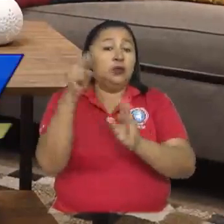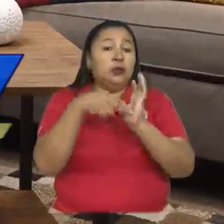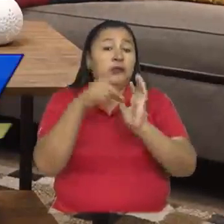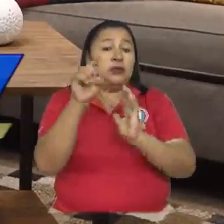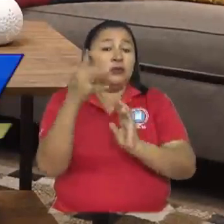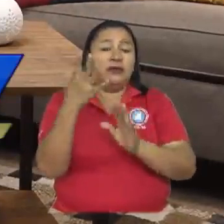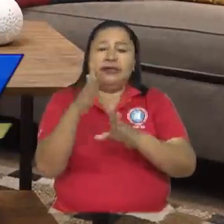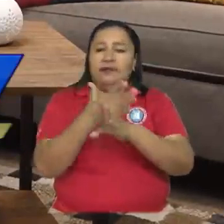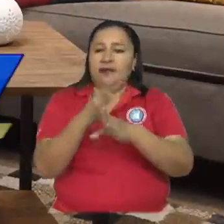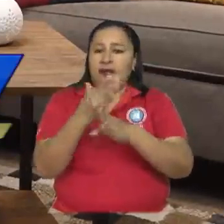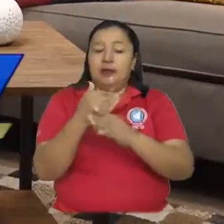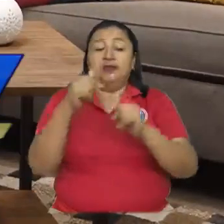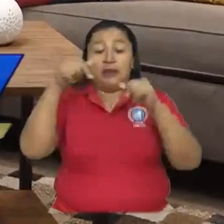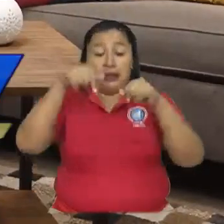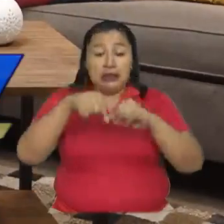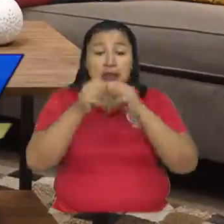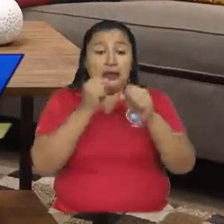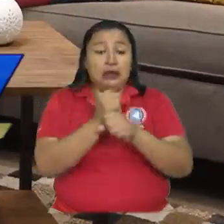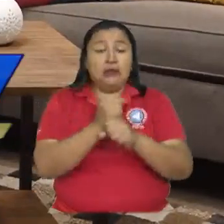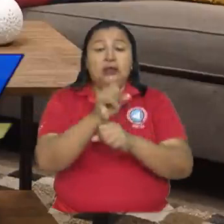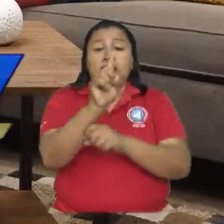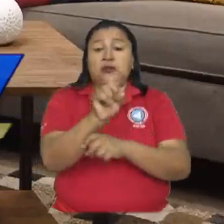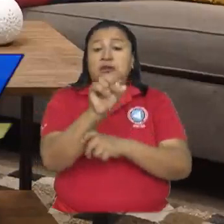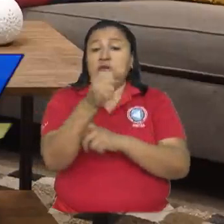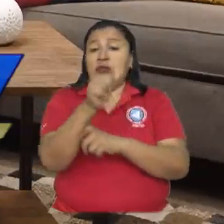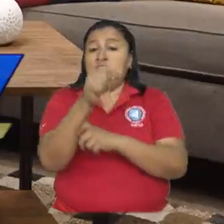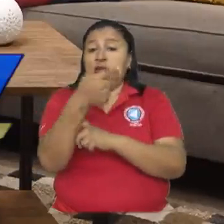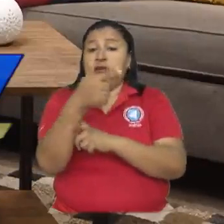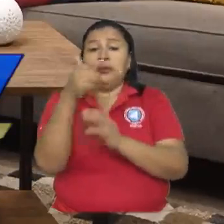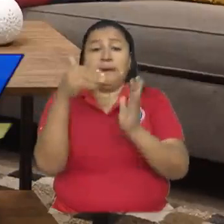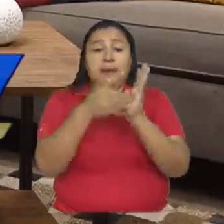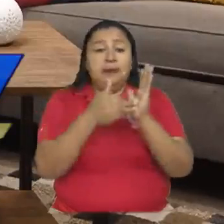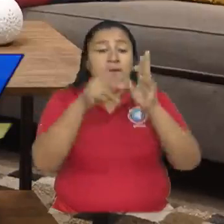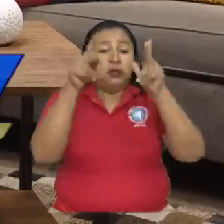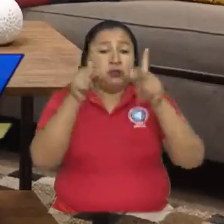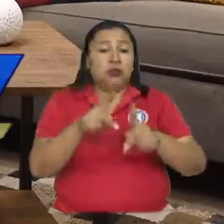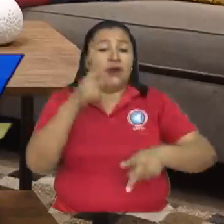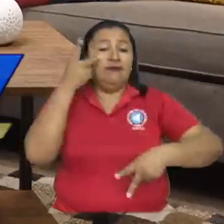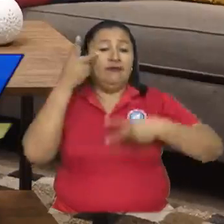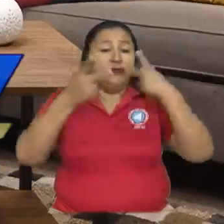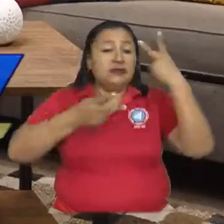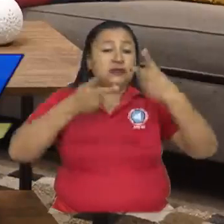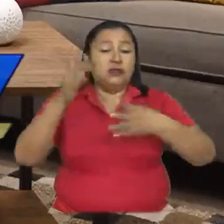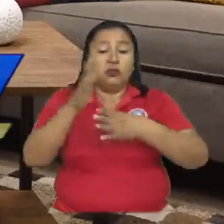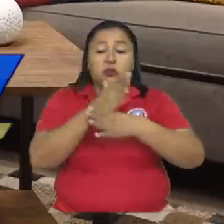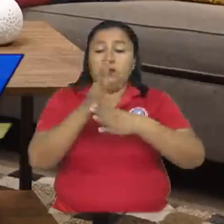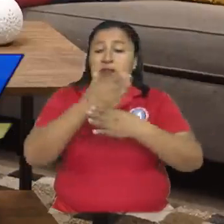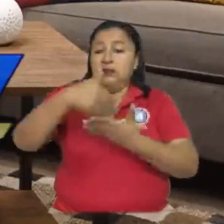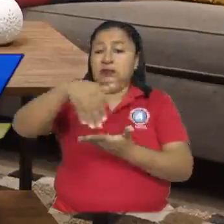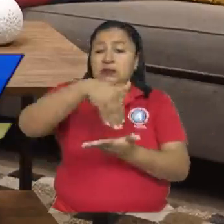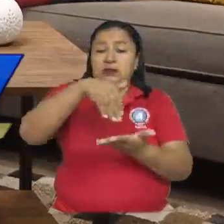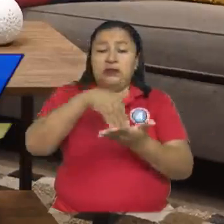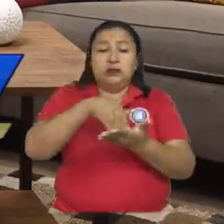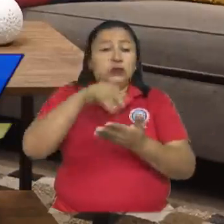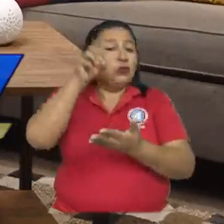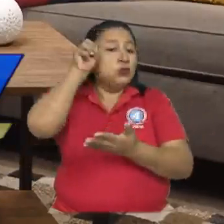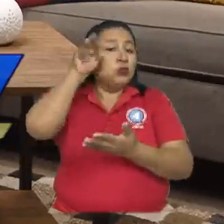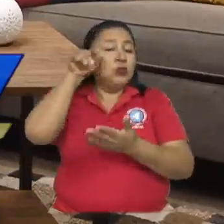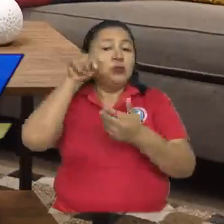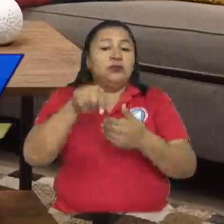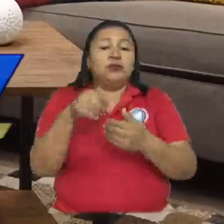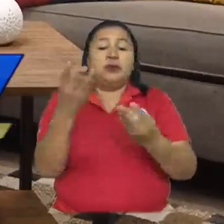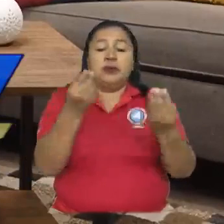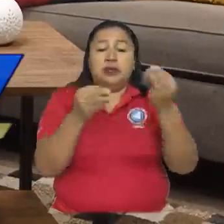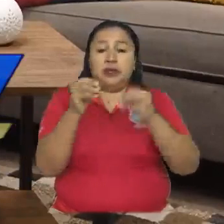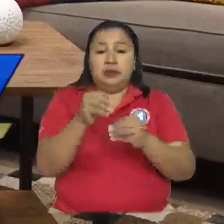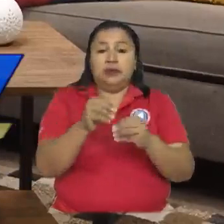Es decir, hubo más de 167,000 personas que visitaron los centros turísticos administrados, y esto te estoy hablando solo